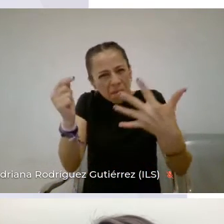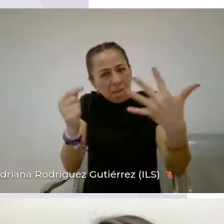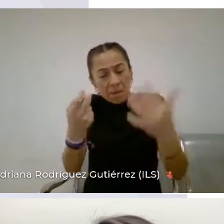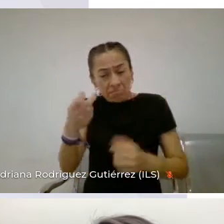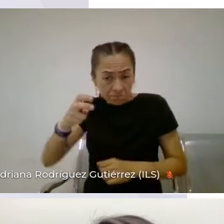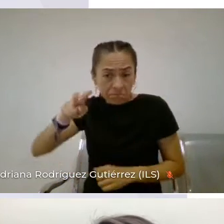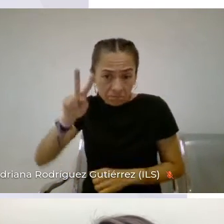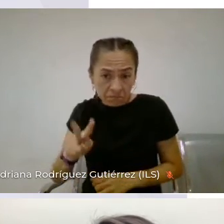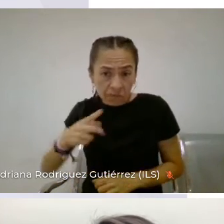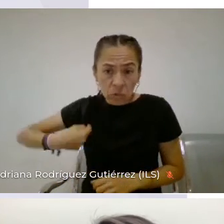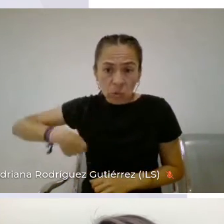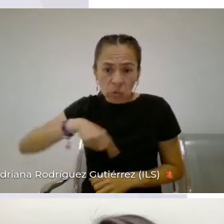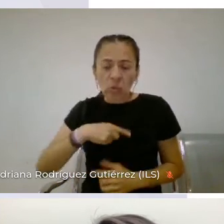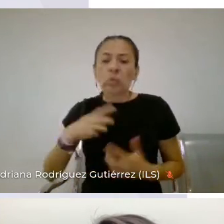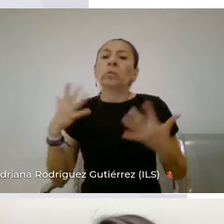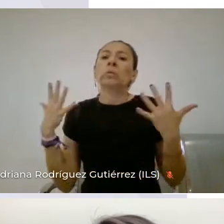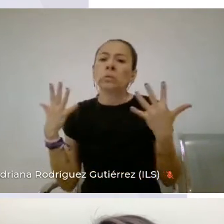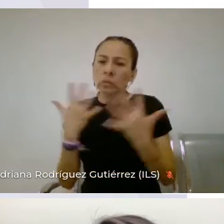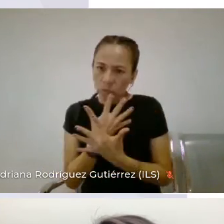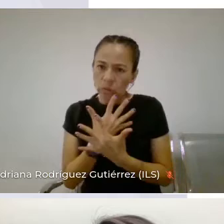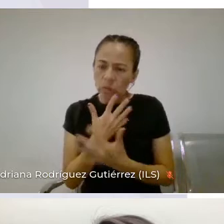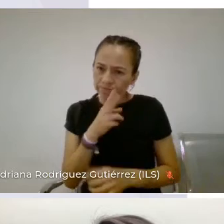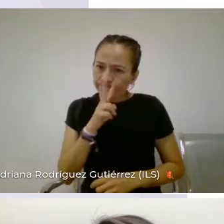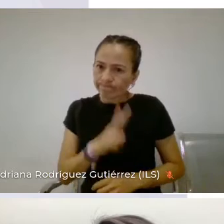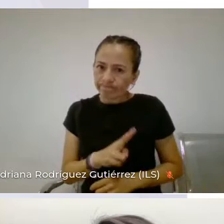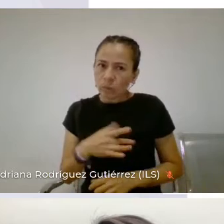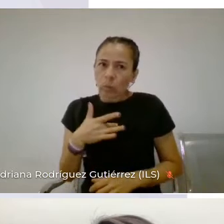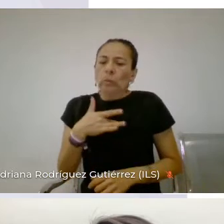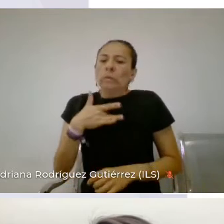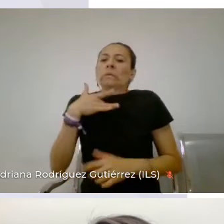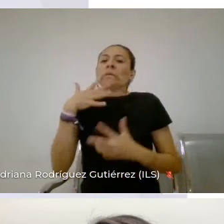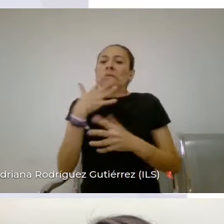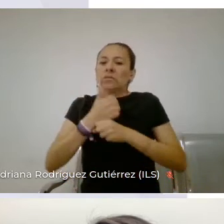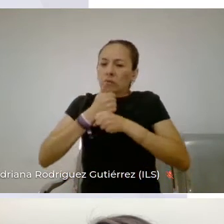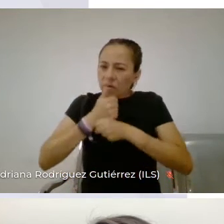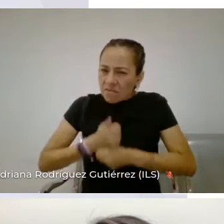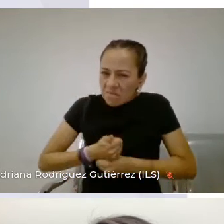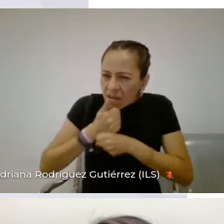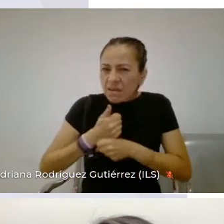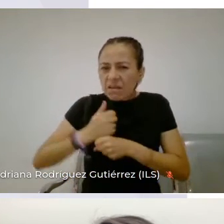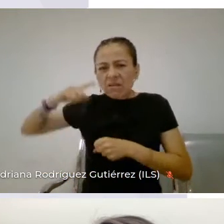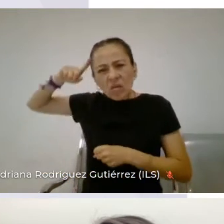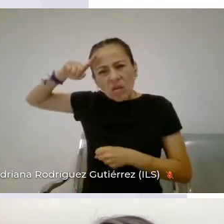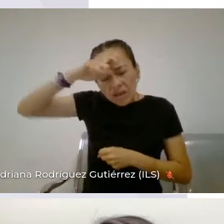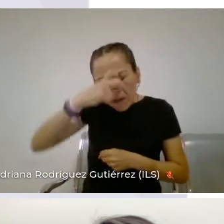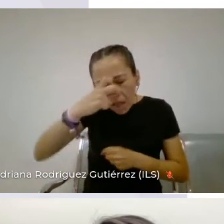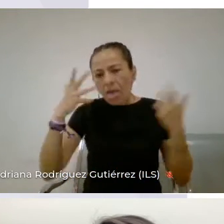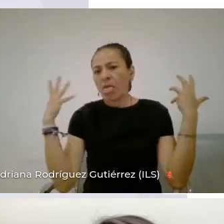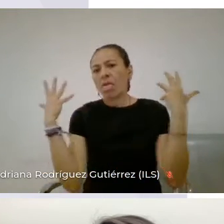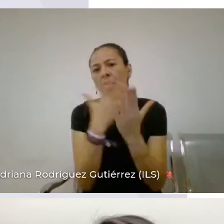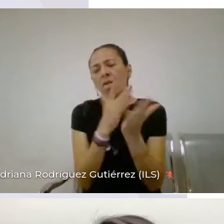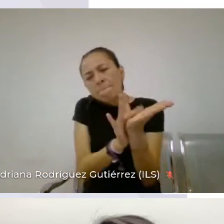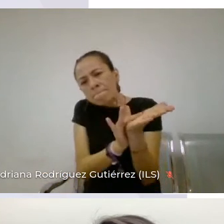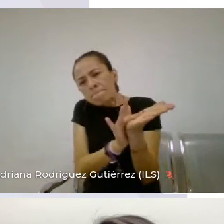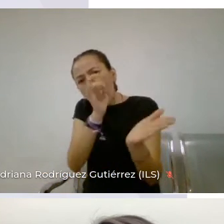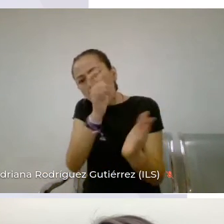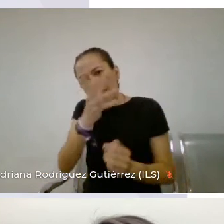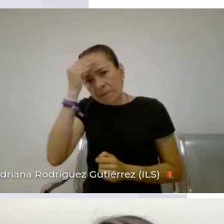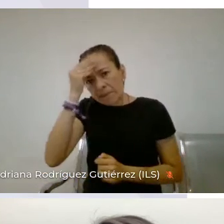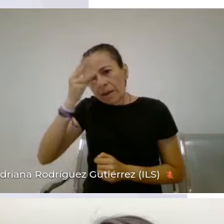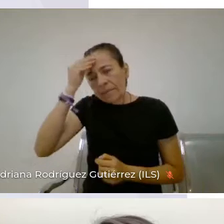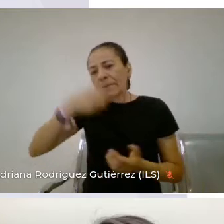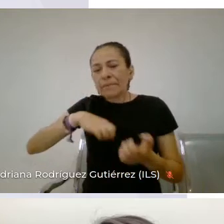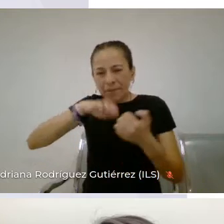dolor arriba, ¿cierto? A cuestas, pero digamos que cabe más, ¿cierto? Por ejemplo, con ejemplos como los de